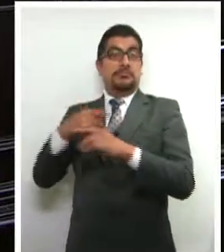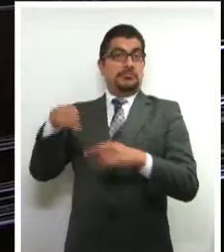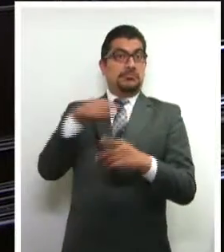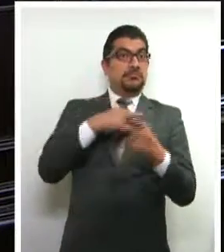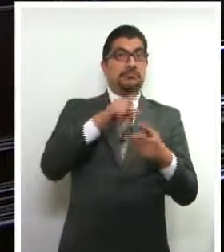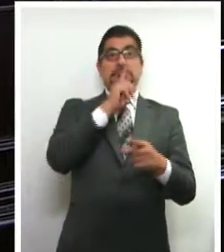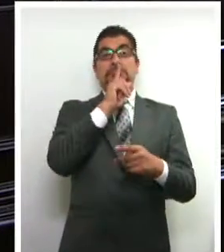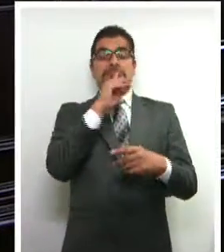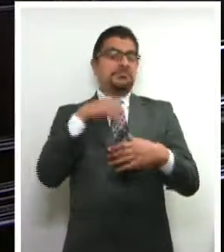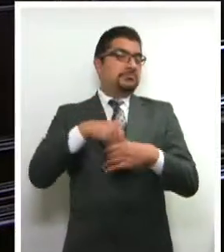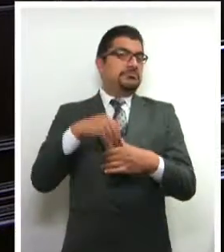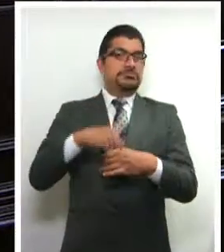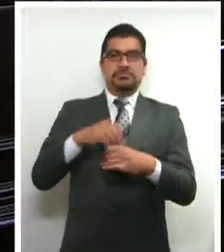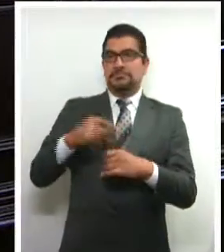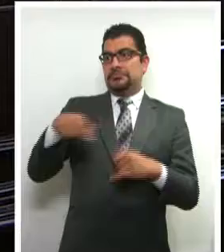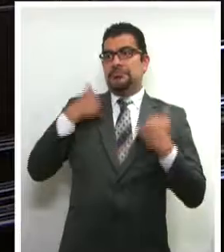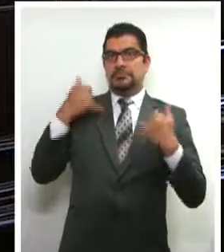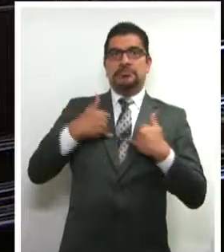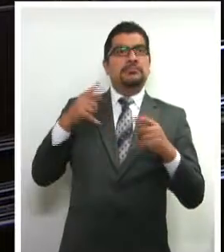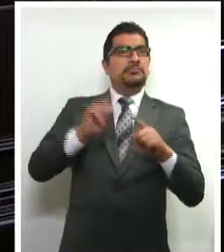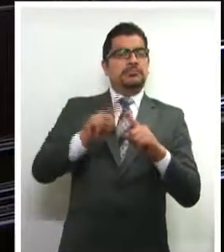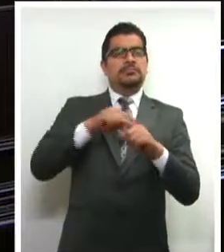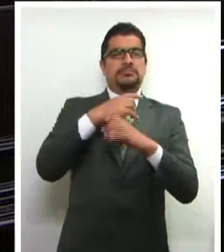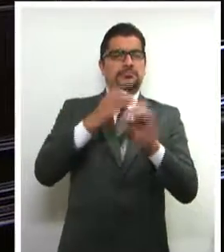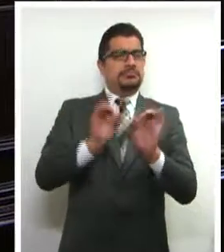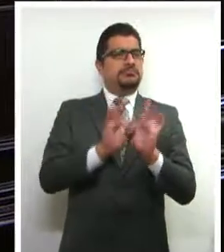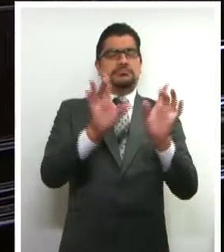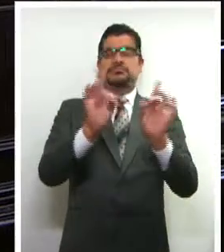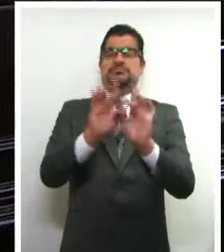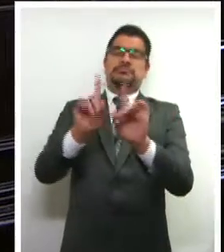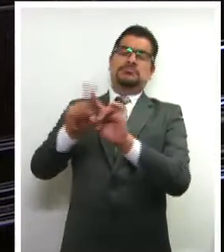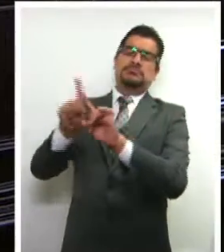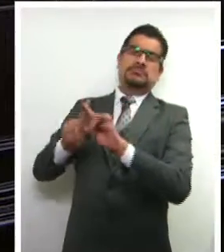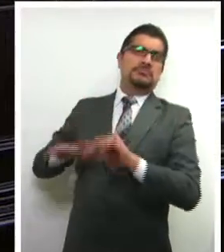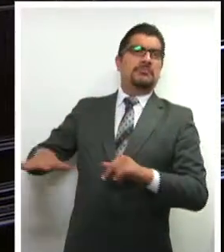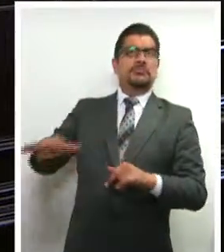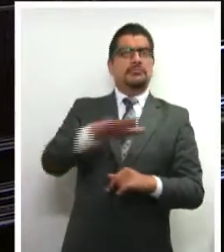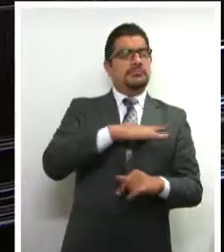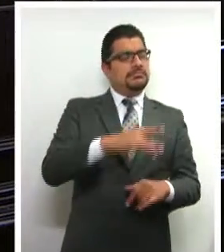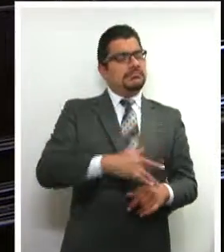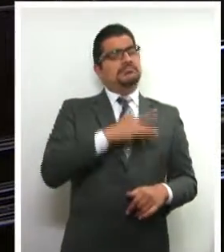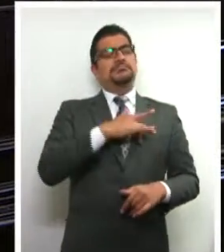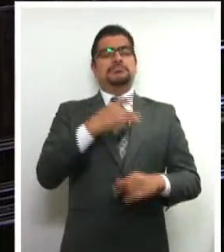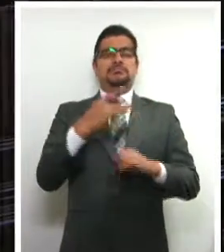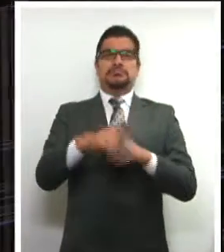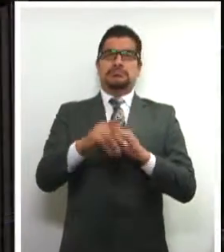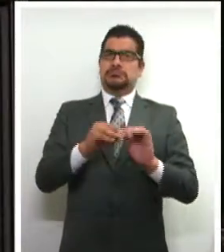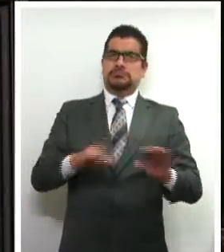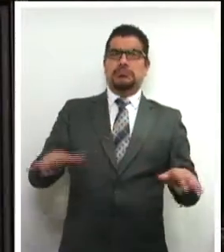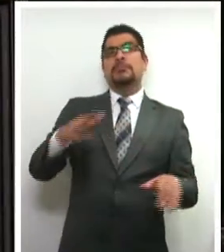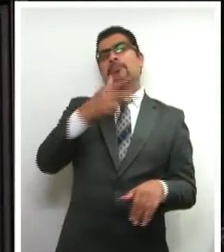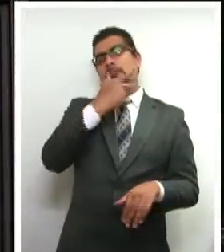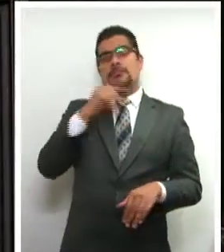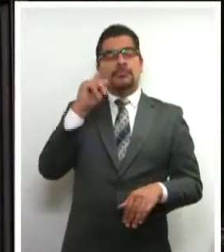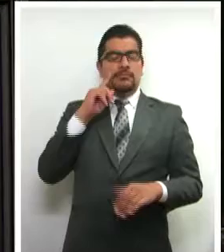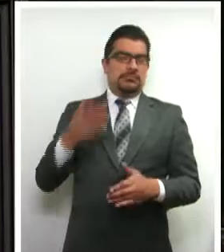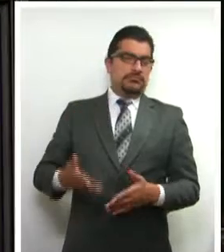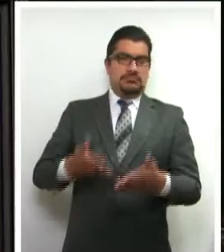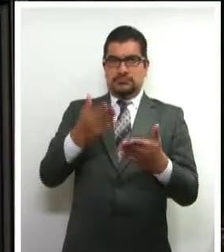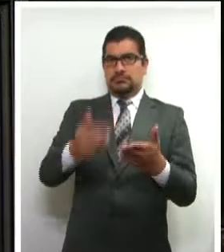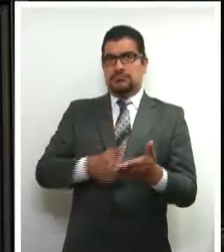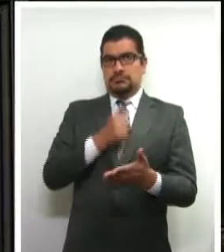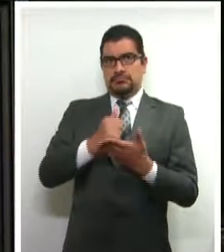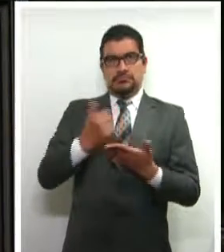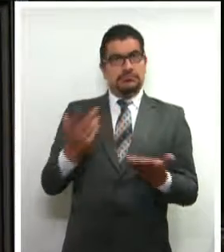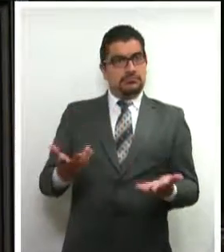La existencia importante de cantidad de eventos de muy diversa índole han puesto en peligro a las y los jóvenes en esta ciudad,